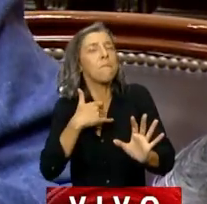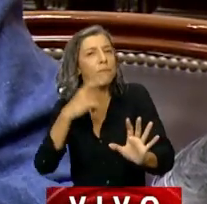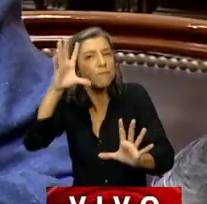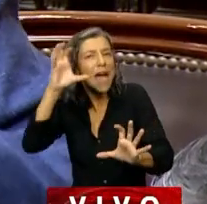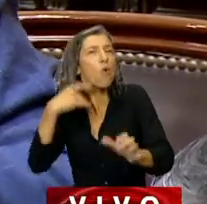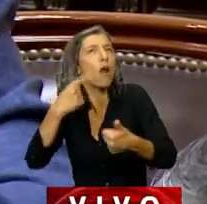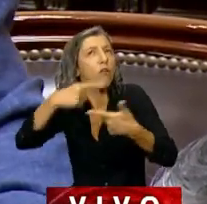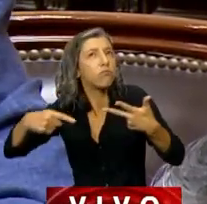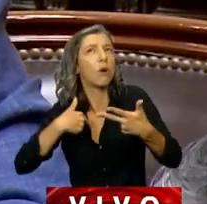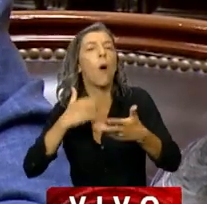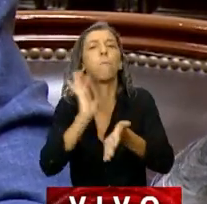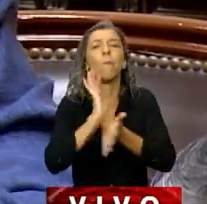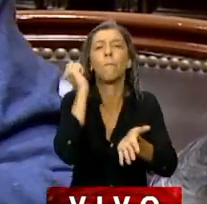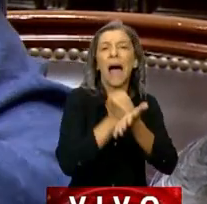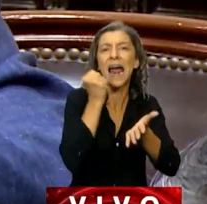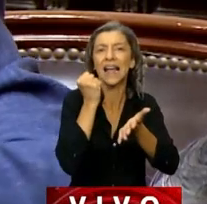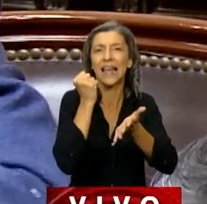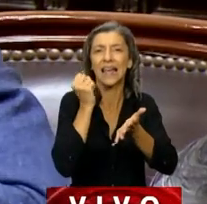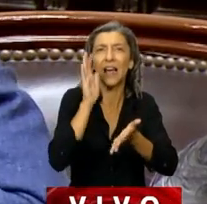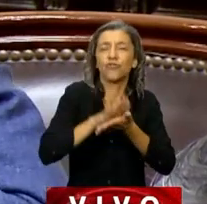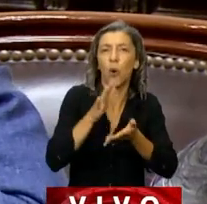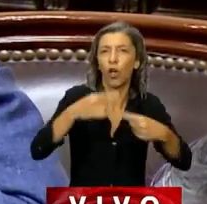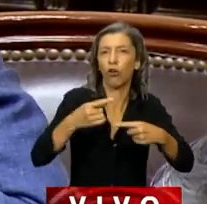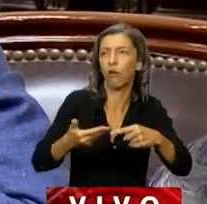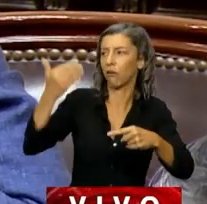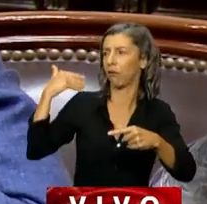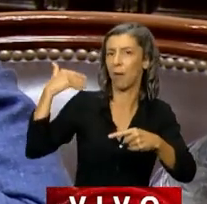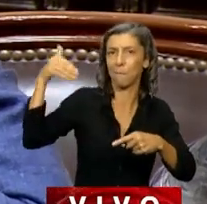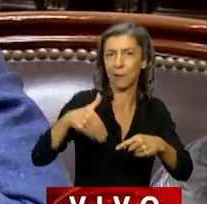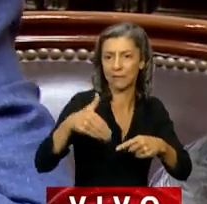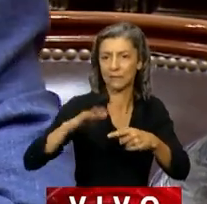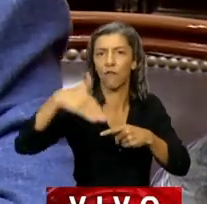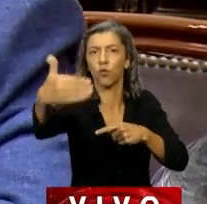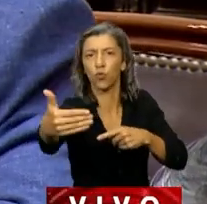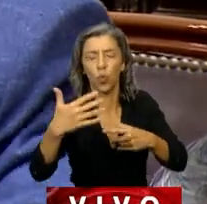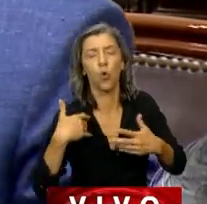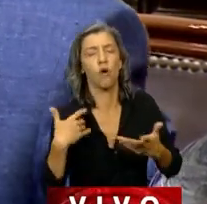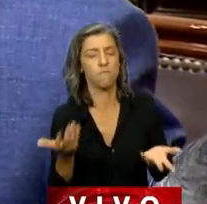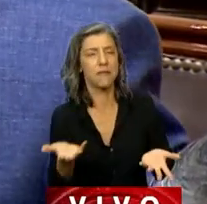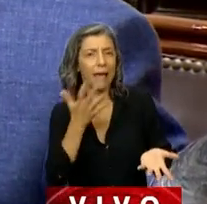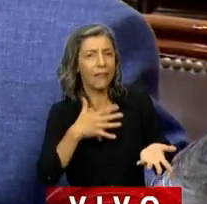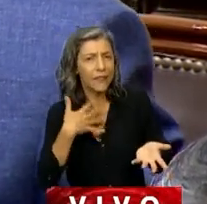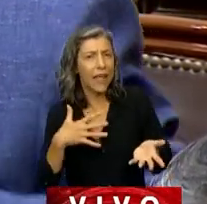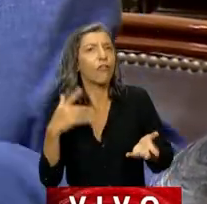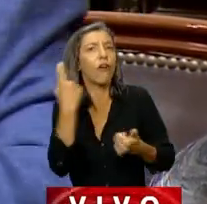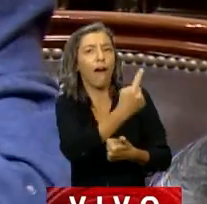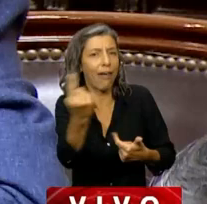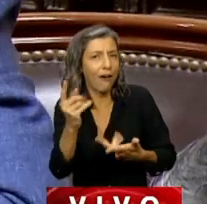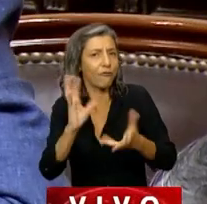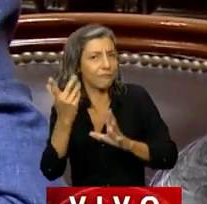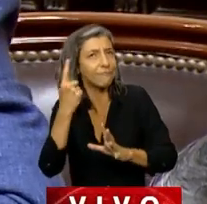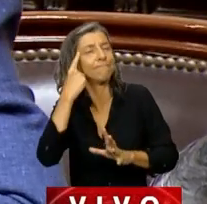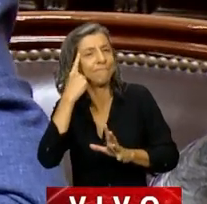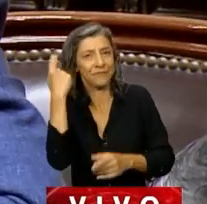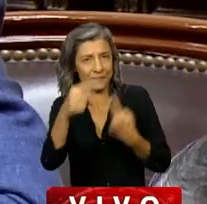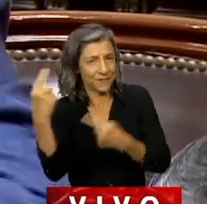un presente, y que tiene todo el derecho a pensarse hacia el futuro con su propio proyecto. Después, señor